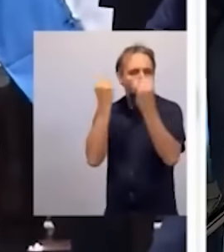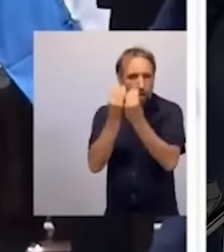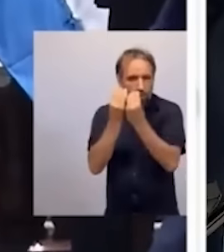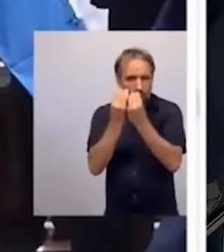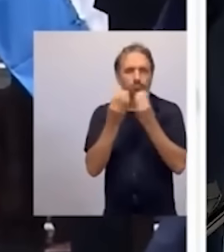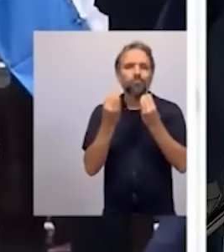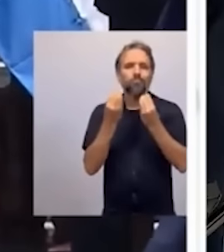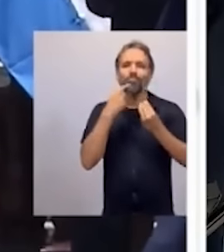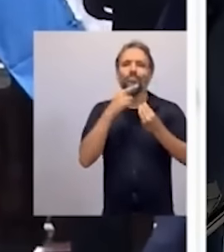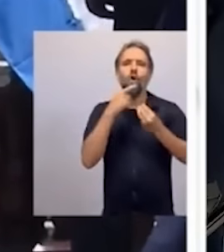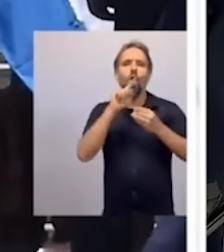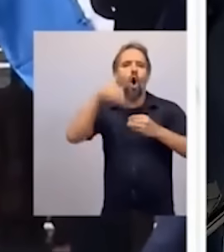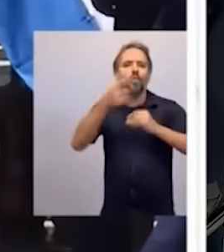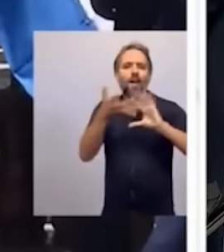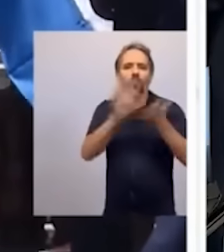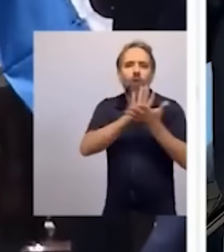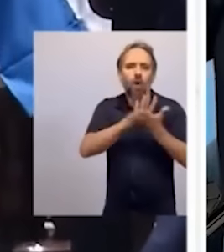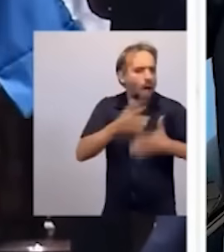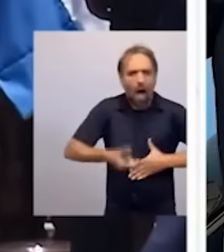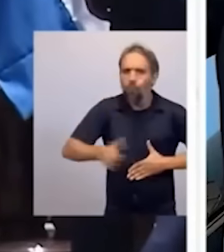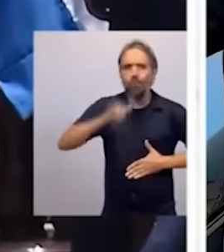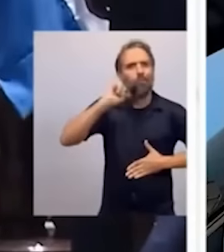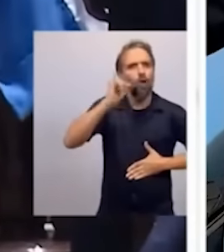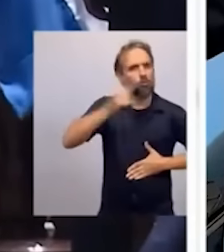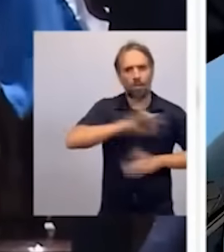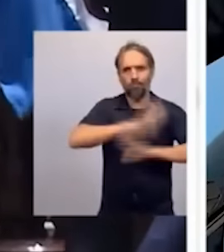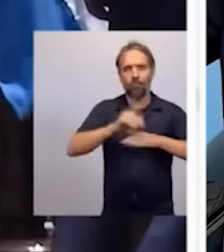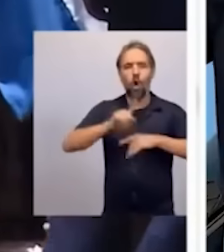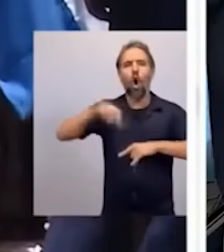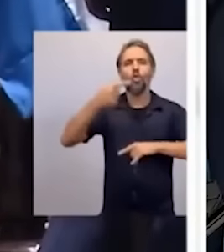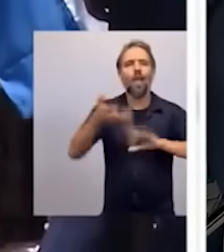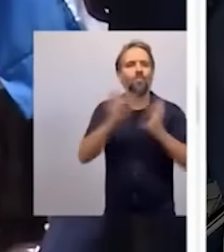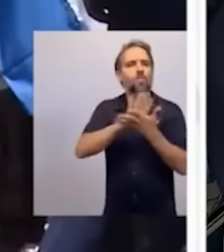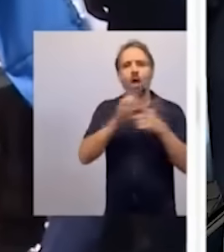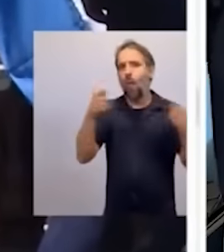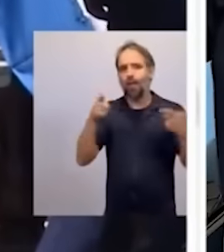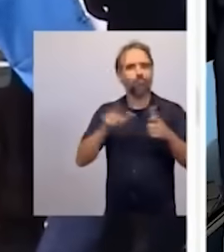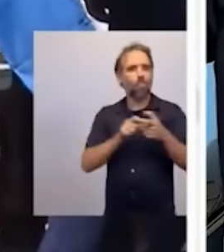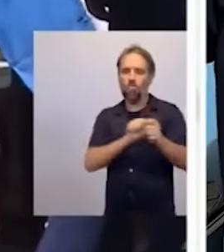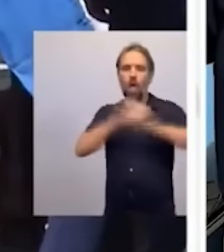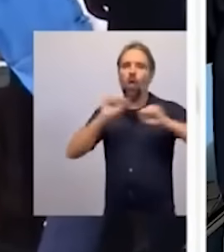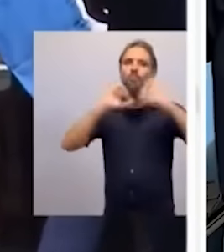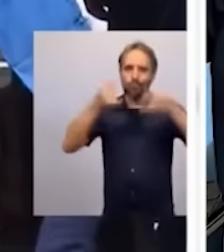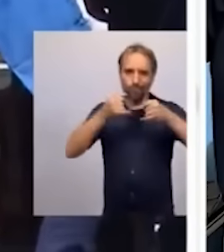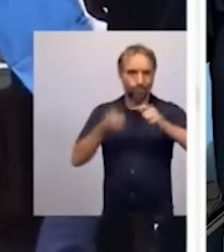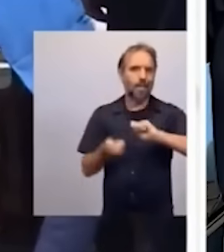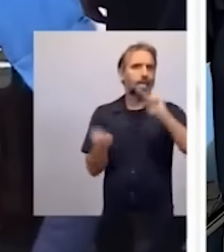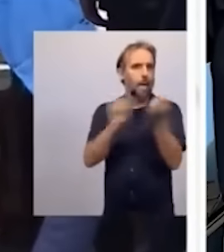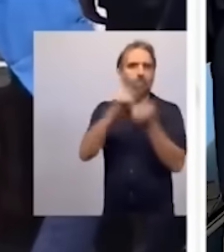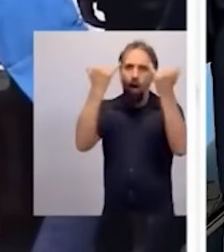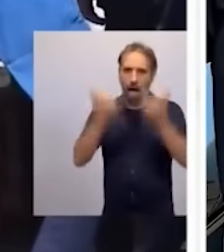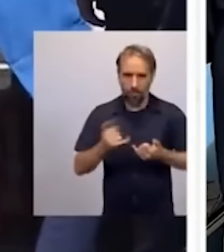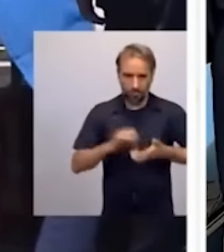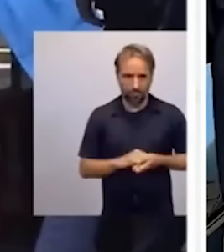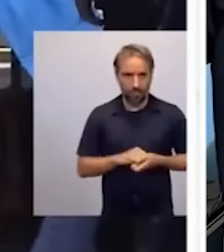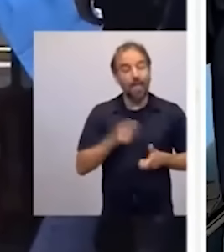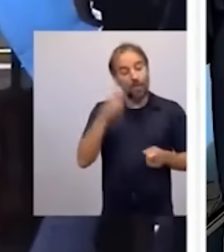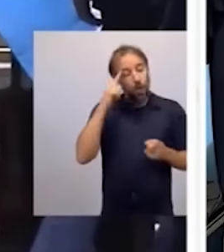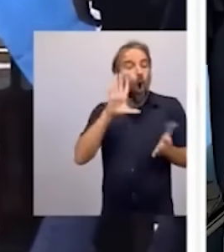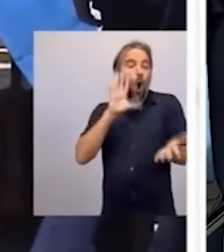está Esto va a ser peor que 2002 no siempre le pone 2001 pero no fue 2001 lo que vimos feo la caída del pbi fue en